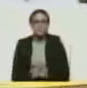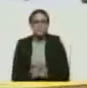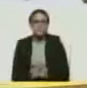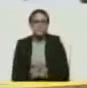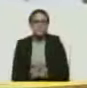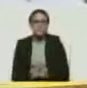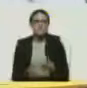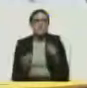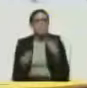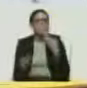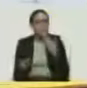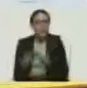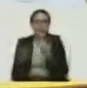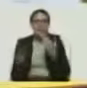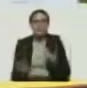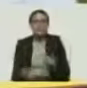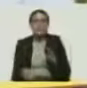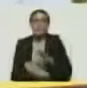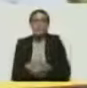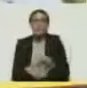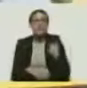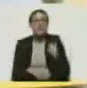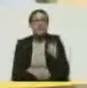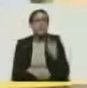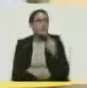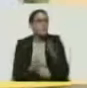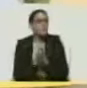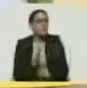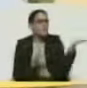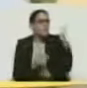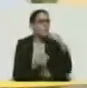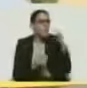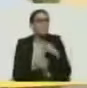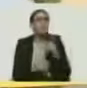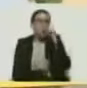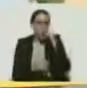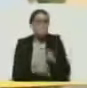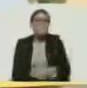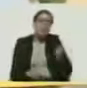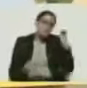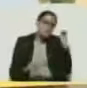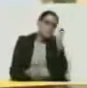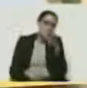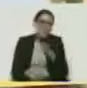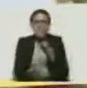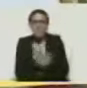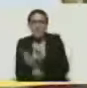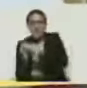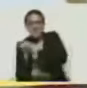porque lo traje a pichar unos innings. El hombre pichó bien, es un buen